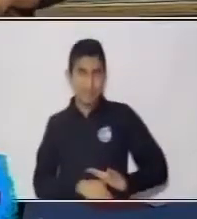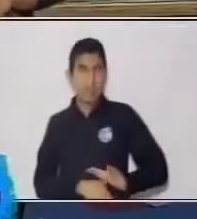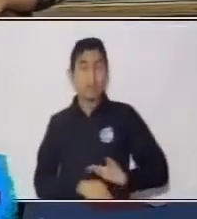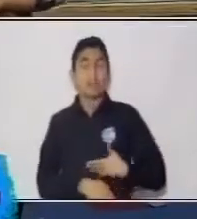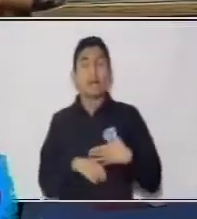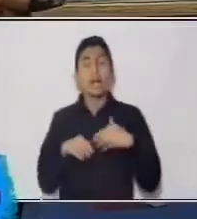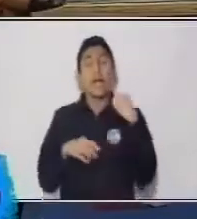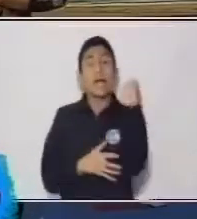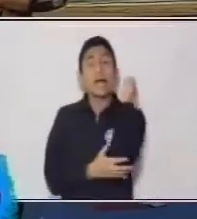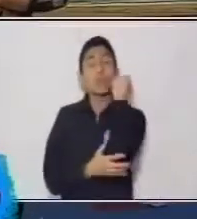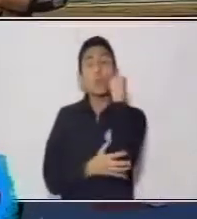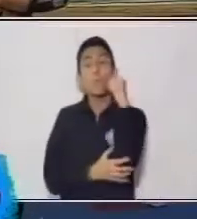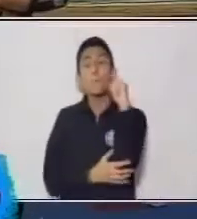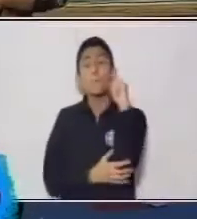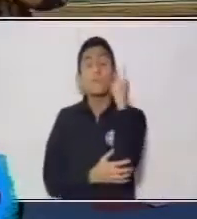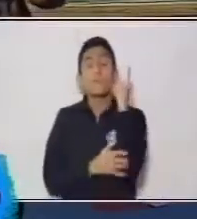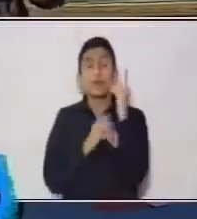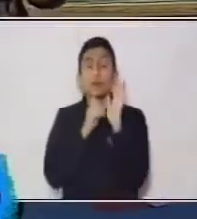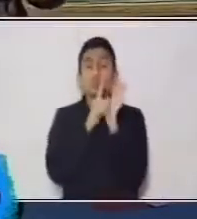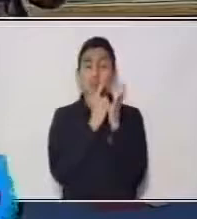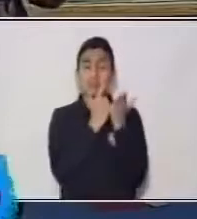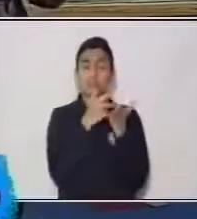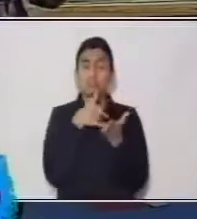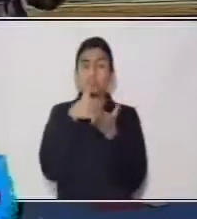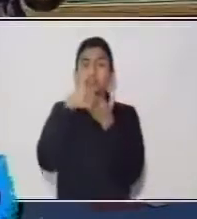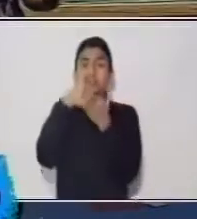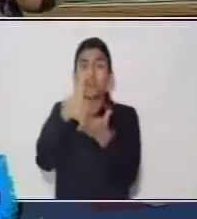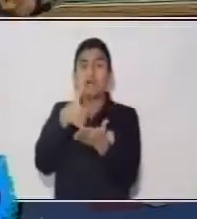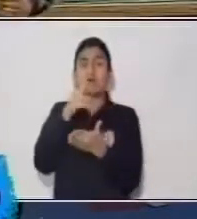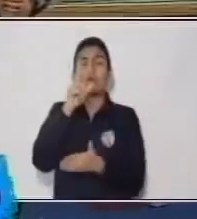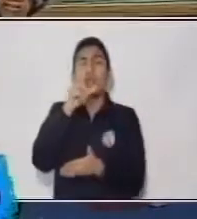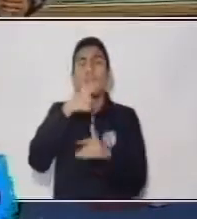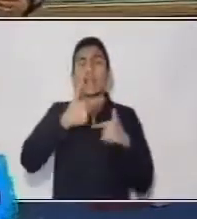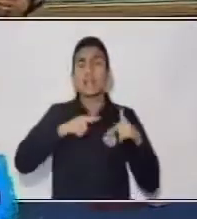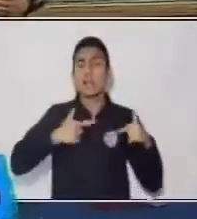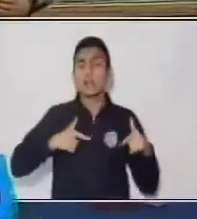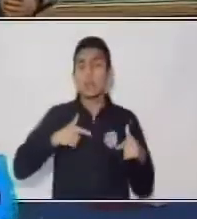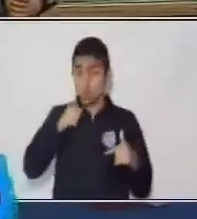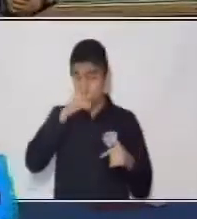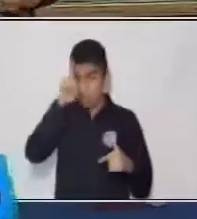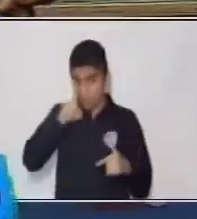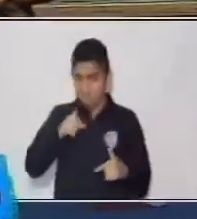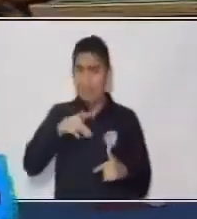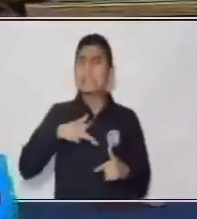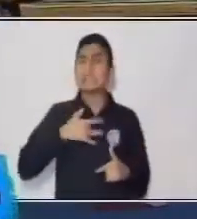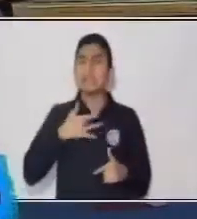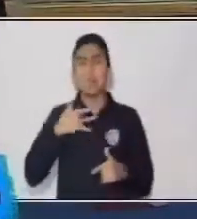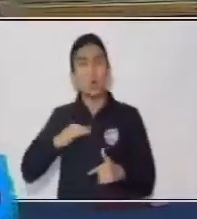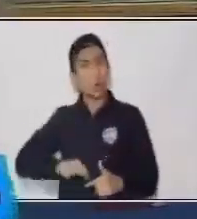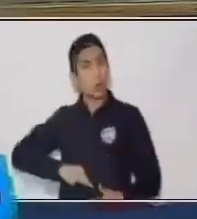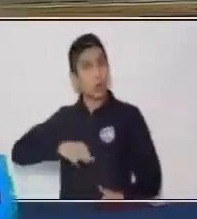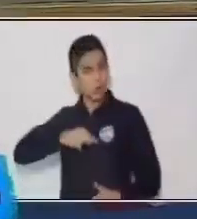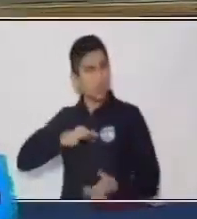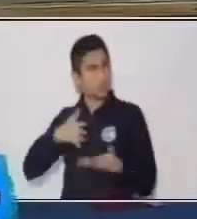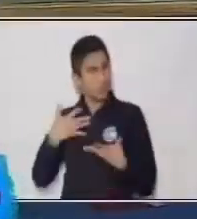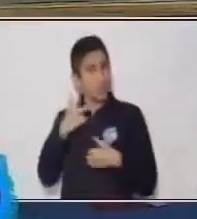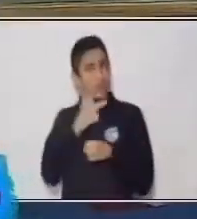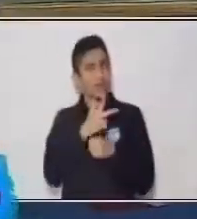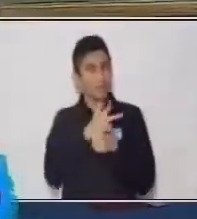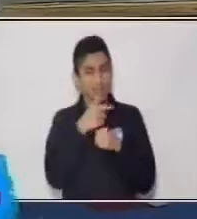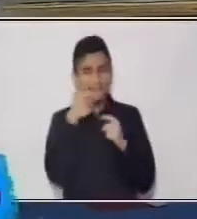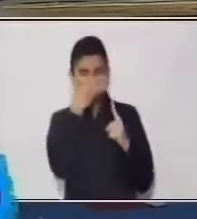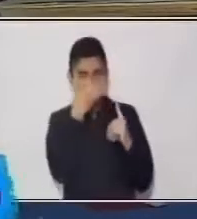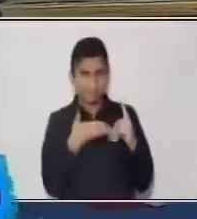el Premio Nobel de Literatura, así que nos debemos de sentir orgullosos de que Guatemala tiene un Premio Nobel de